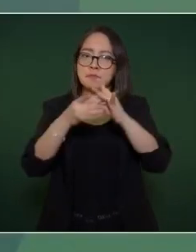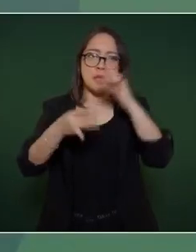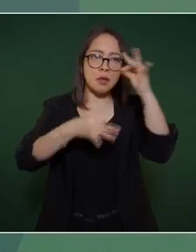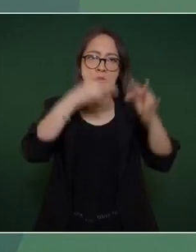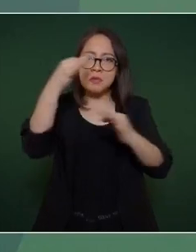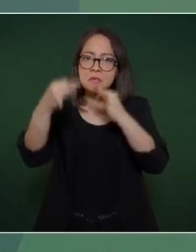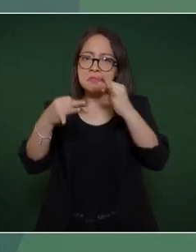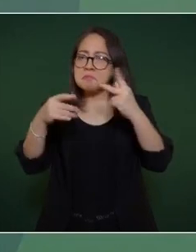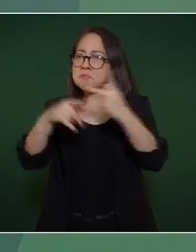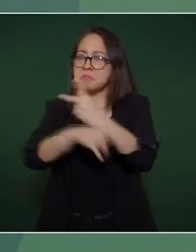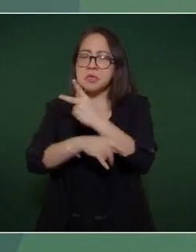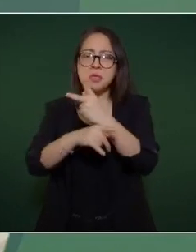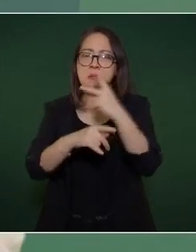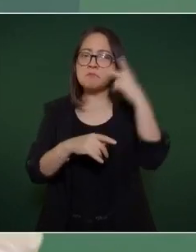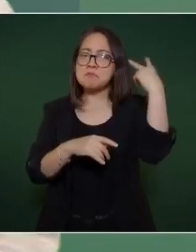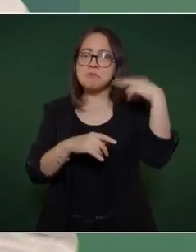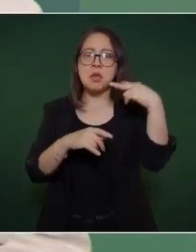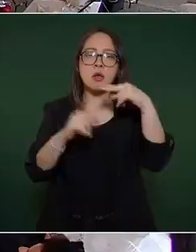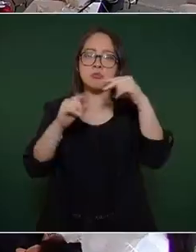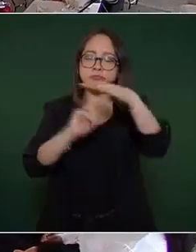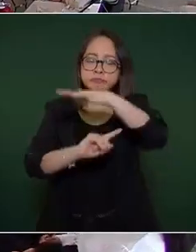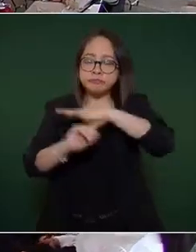Veracruz y